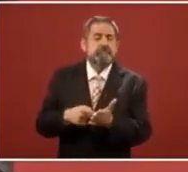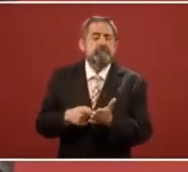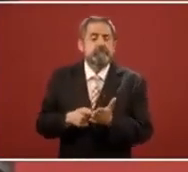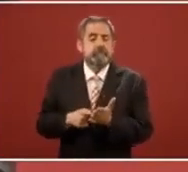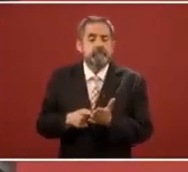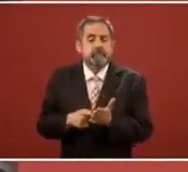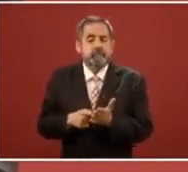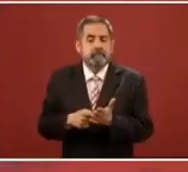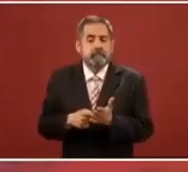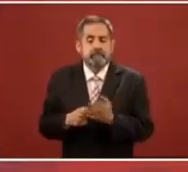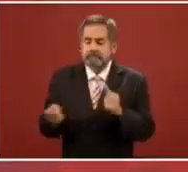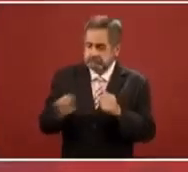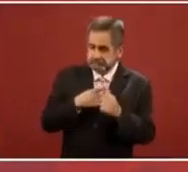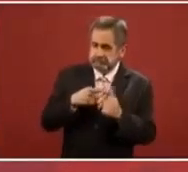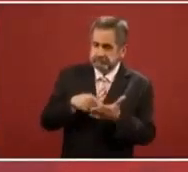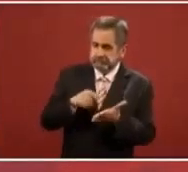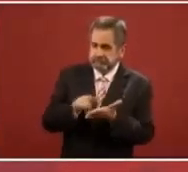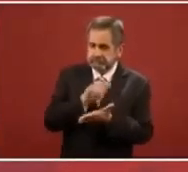en contra de la ley,